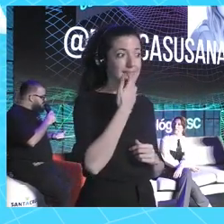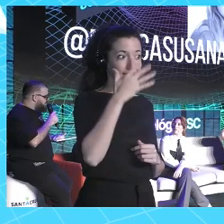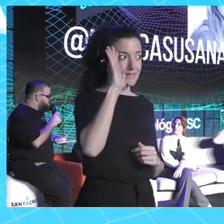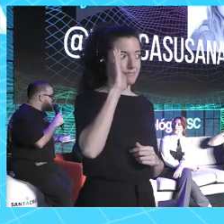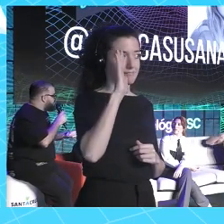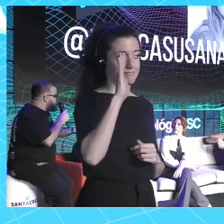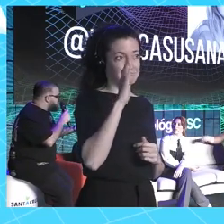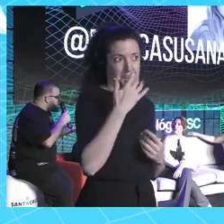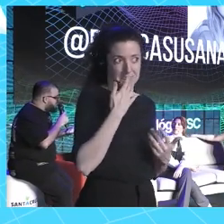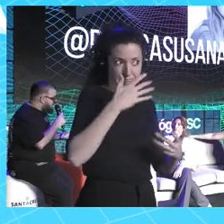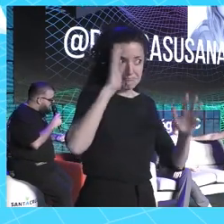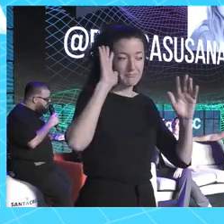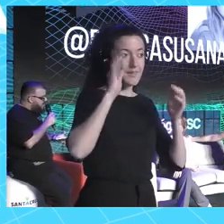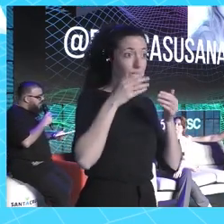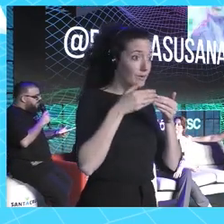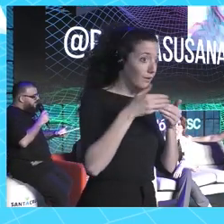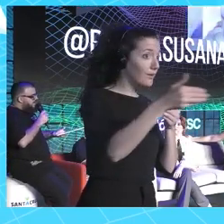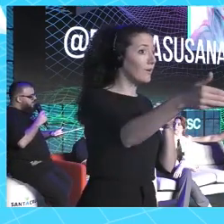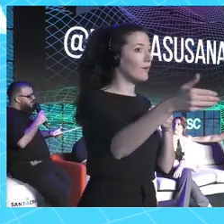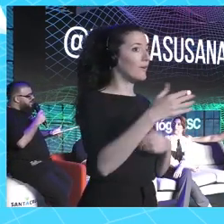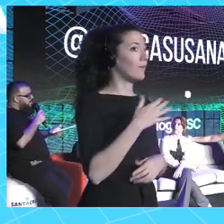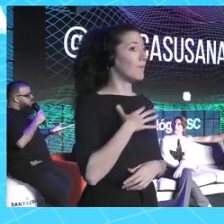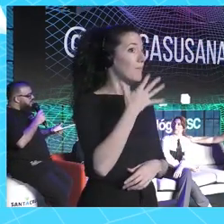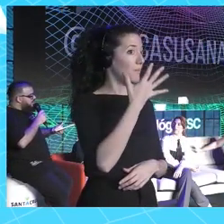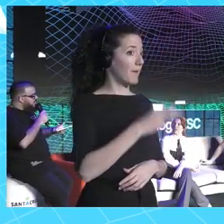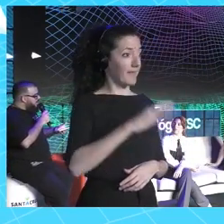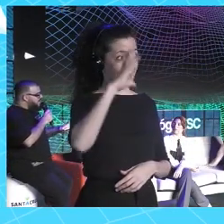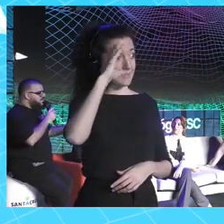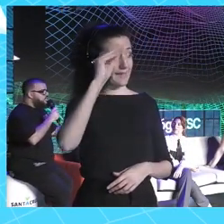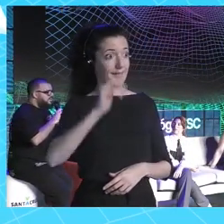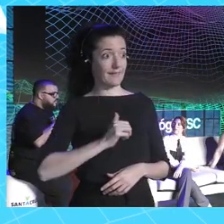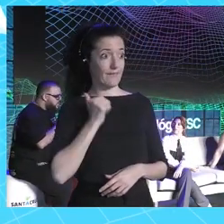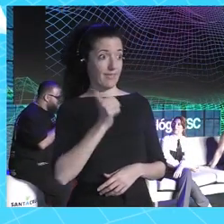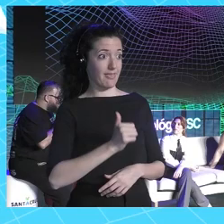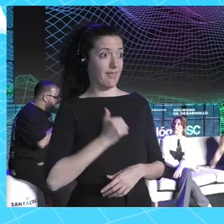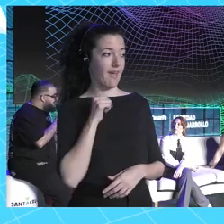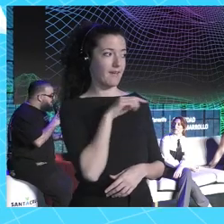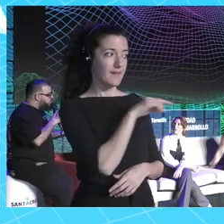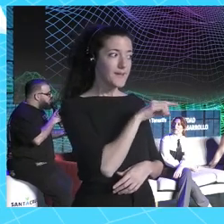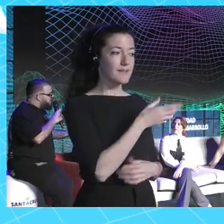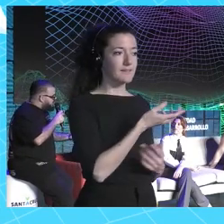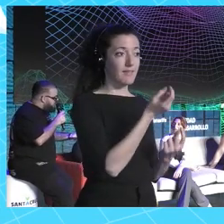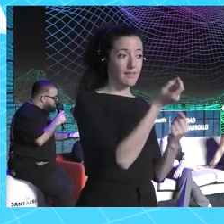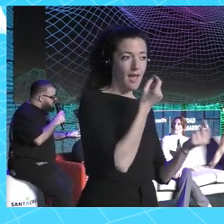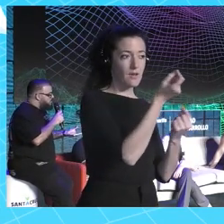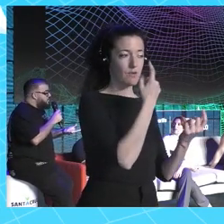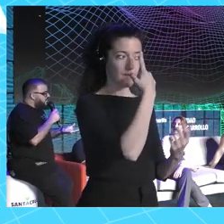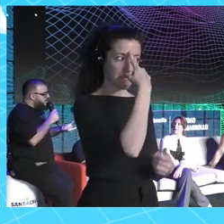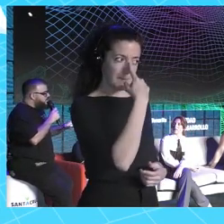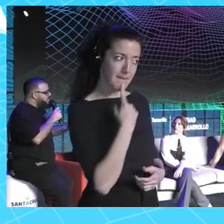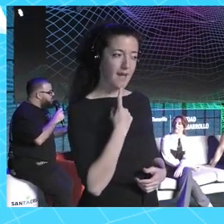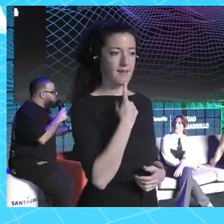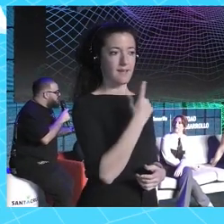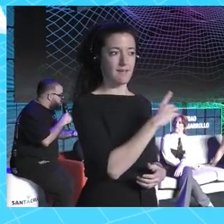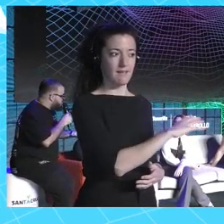un hipotético caso robar esa identidad que pueda analizar vuestra comunidad saber qué objetivo Perdón